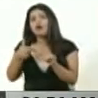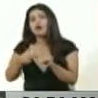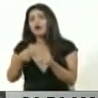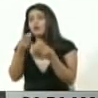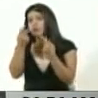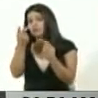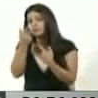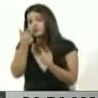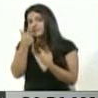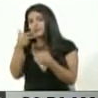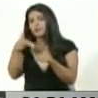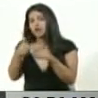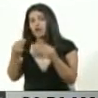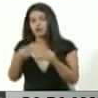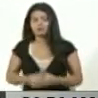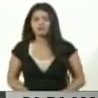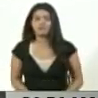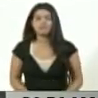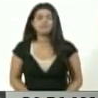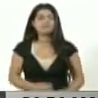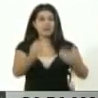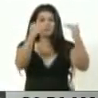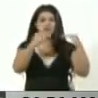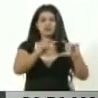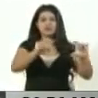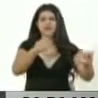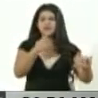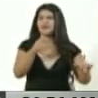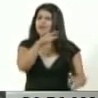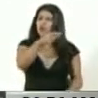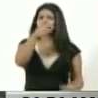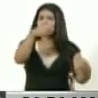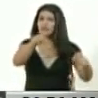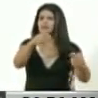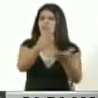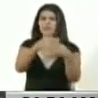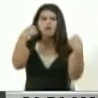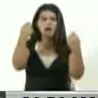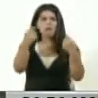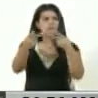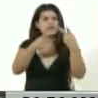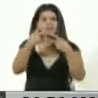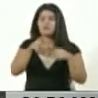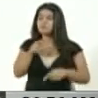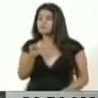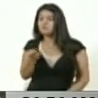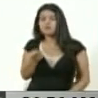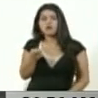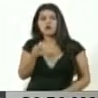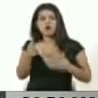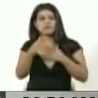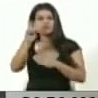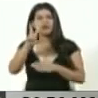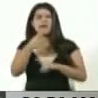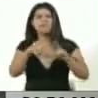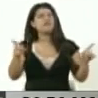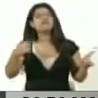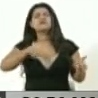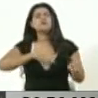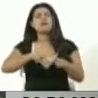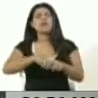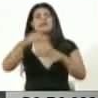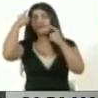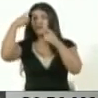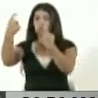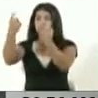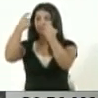hoy. Insisten en mantener una política hostil contra el país, tratando de generar una invasión. Estamos vacunados por Chávez. Venceremos.